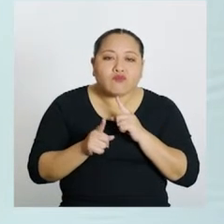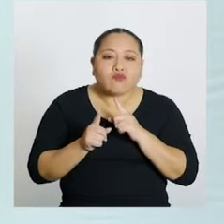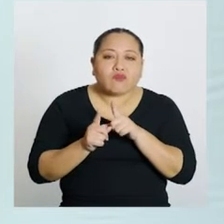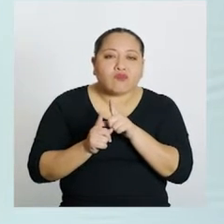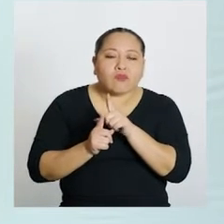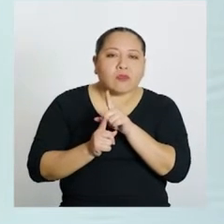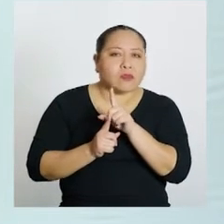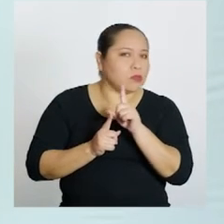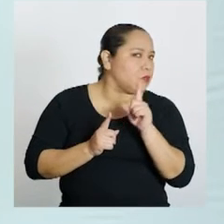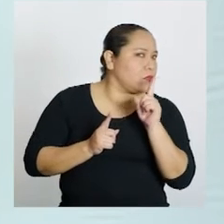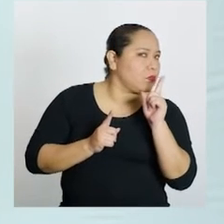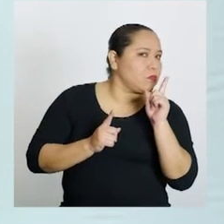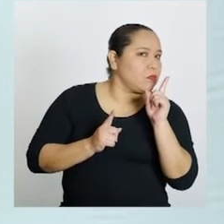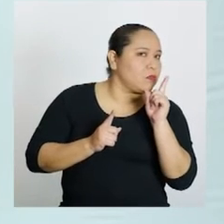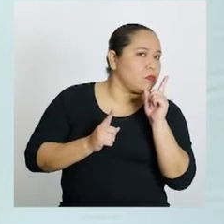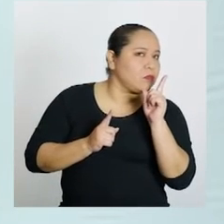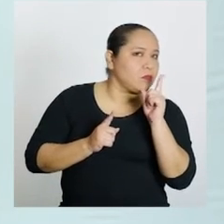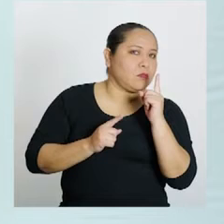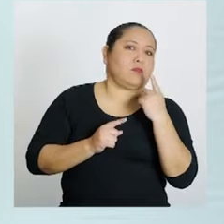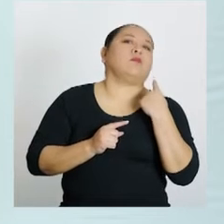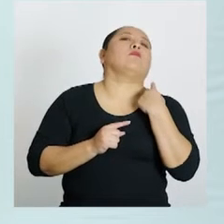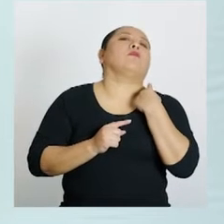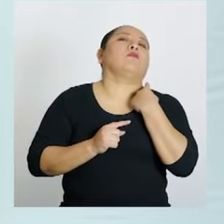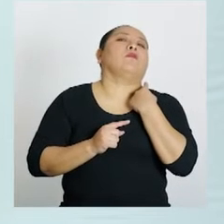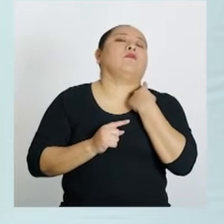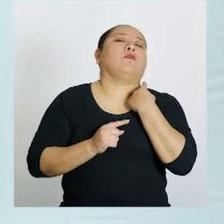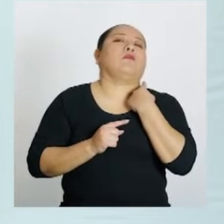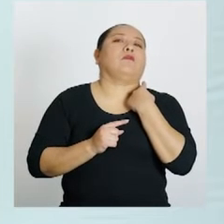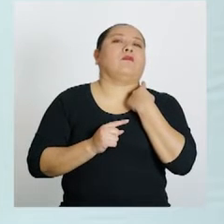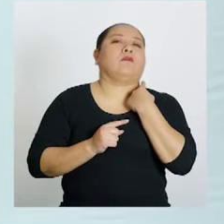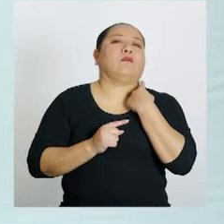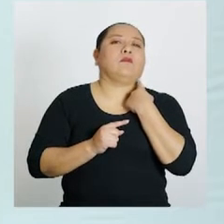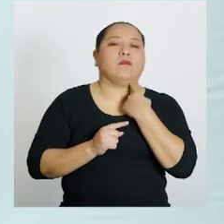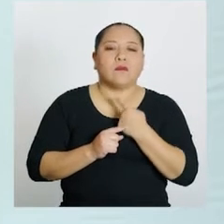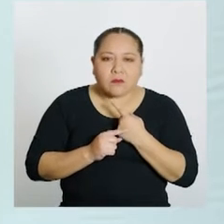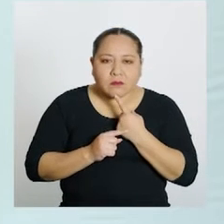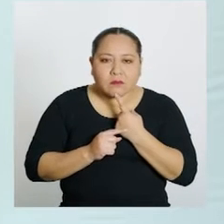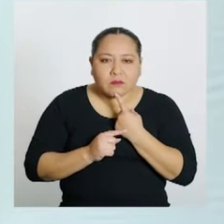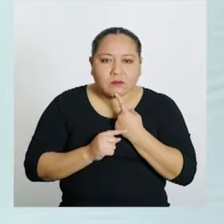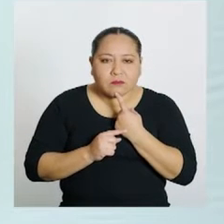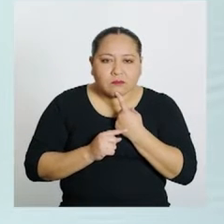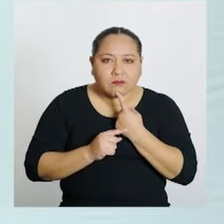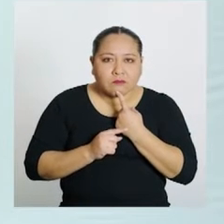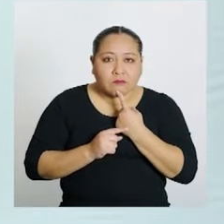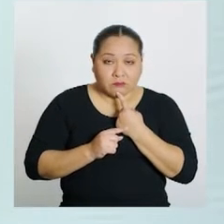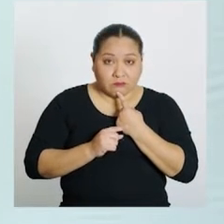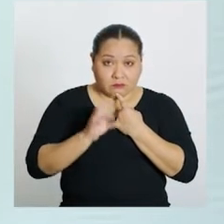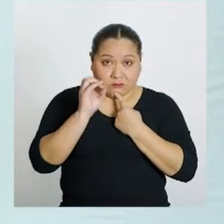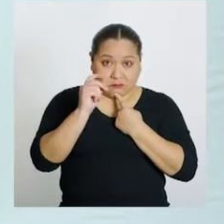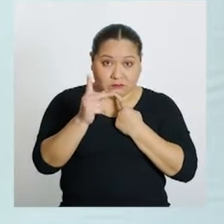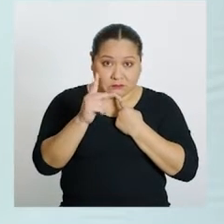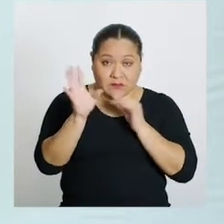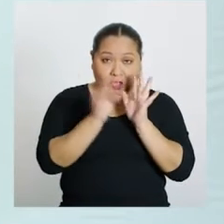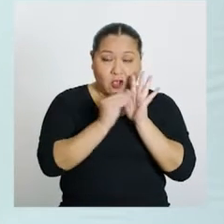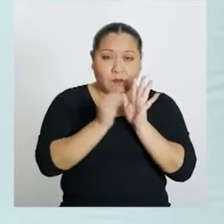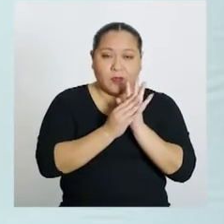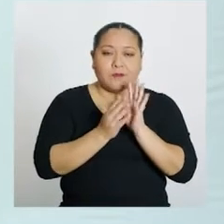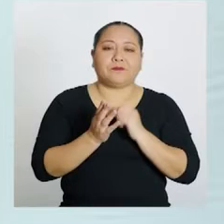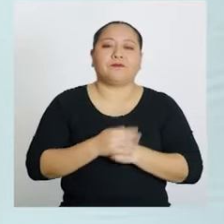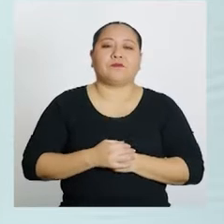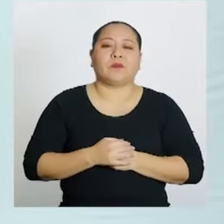Adelante. Costado. Atrás, centro. Sigue conmigo.